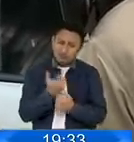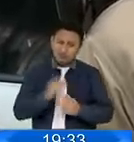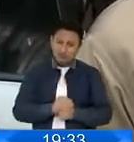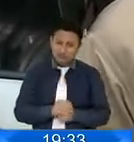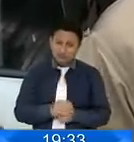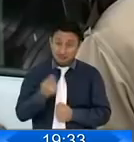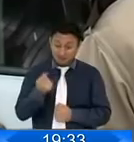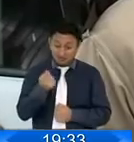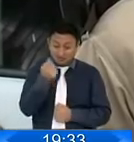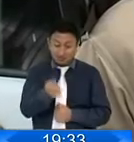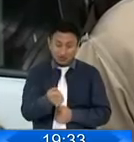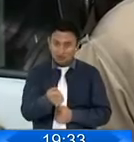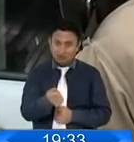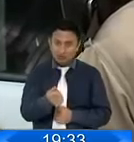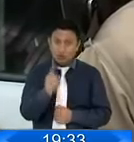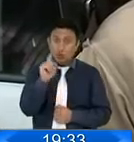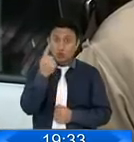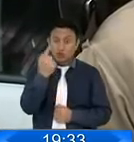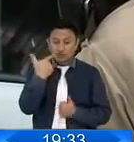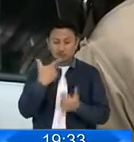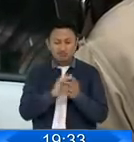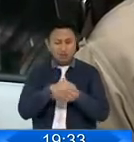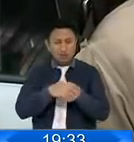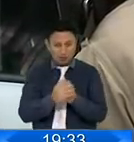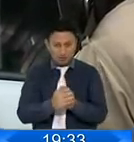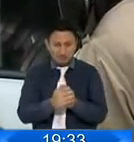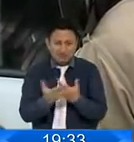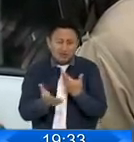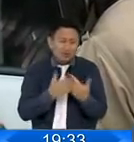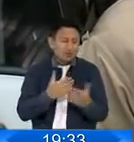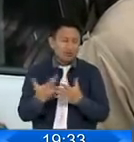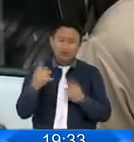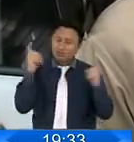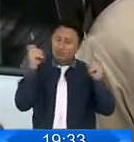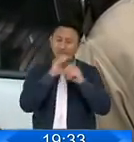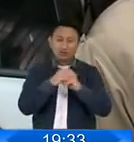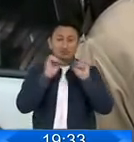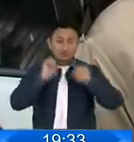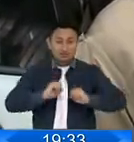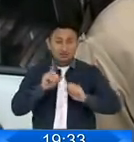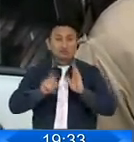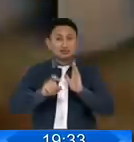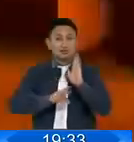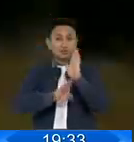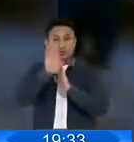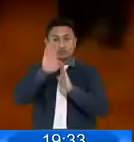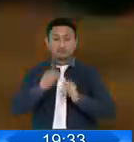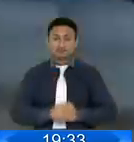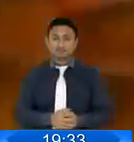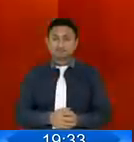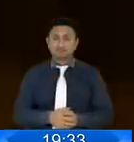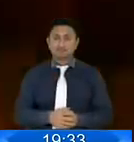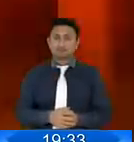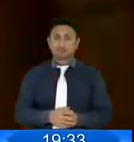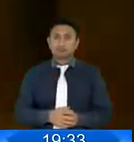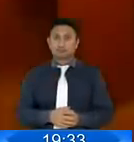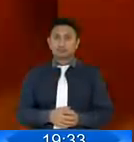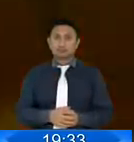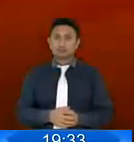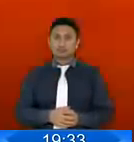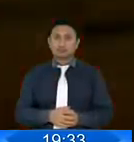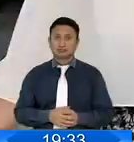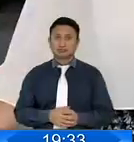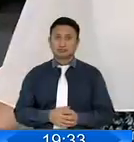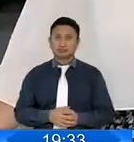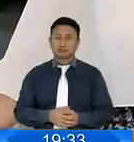la vida es una sola, hay que aprovecharla. Por más dificultades que tengamos, debemos salir adelante. Informo, Marilyn Jaramillo. Ahora